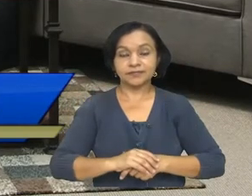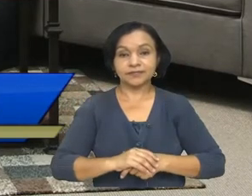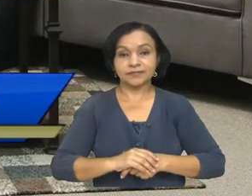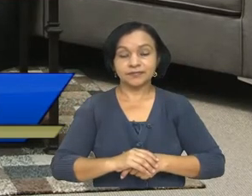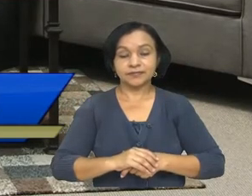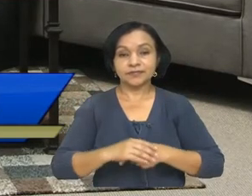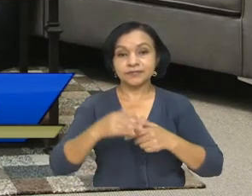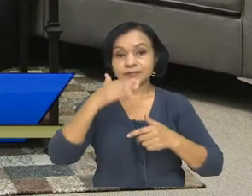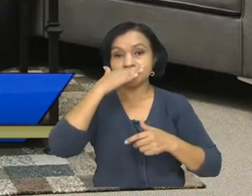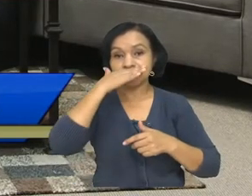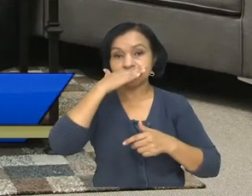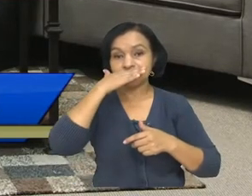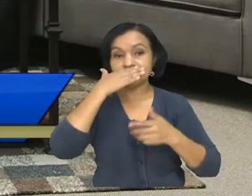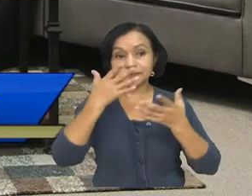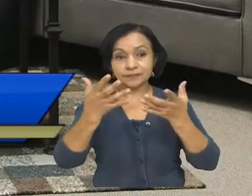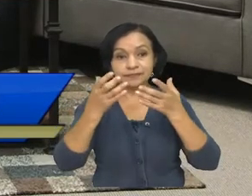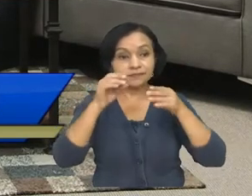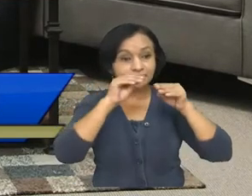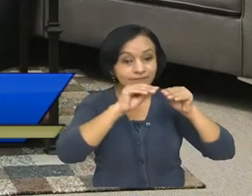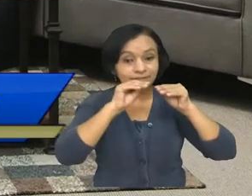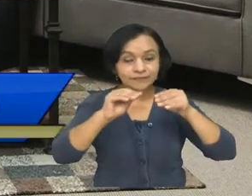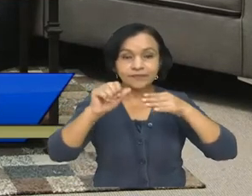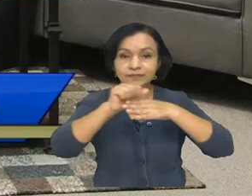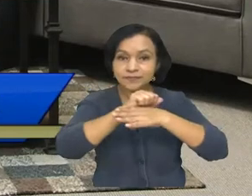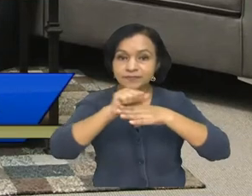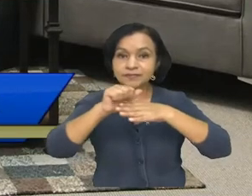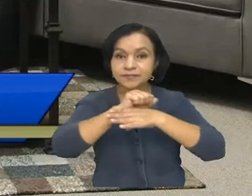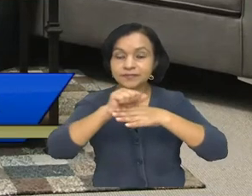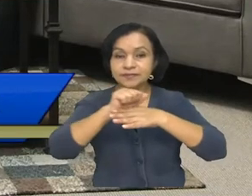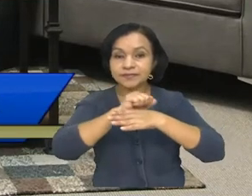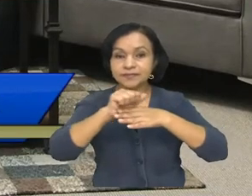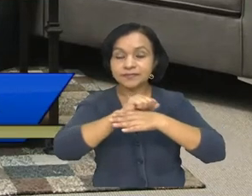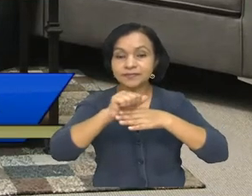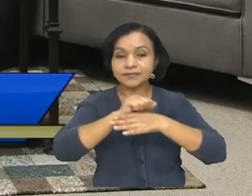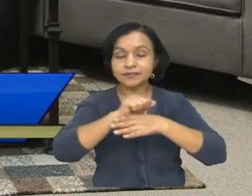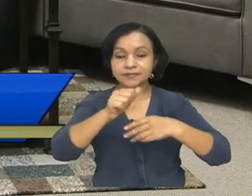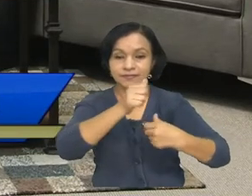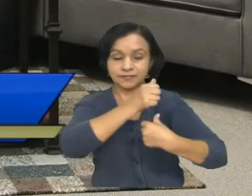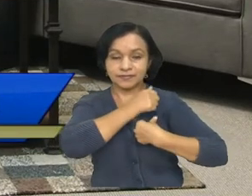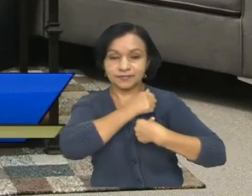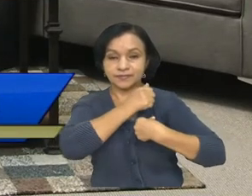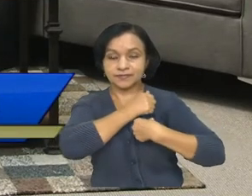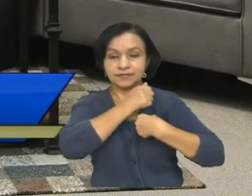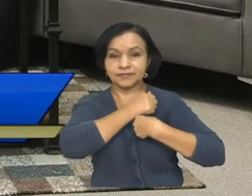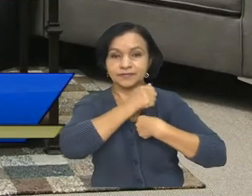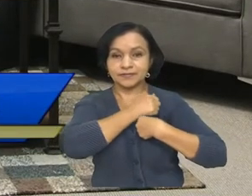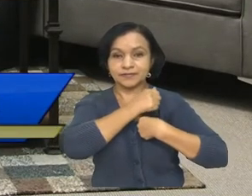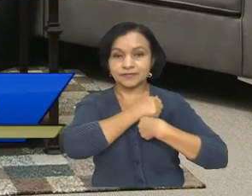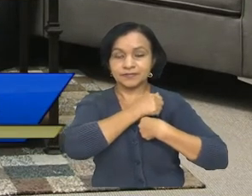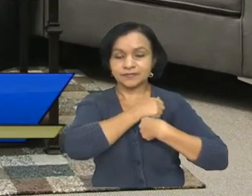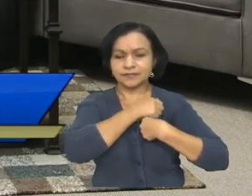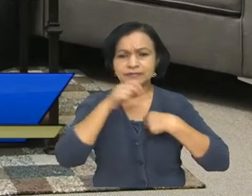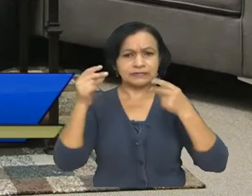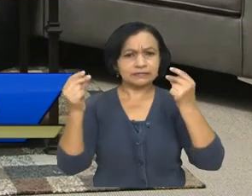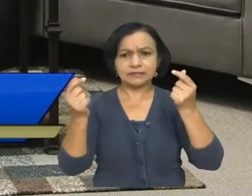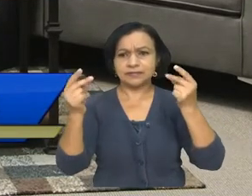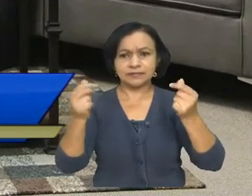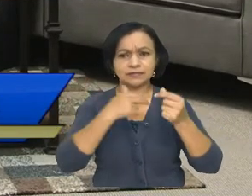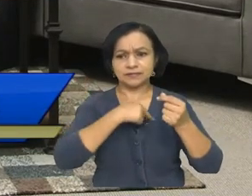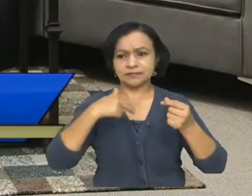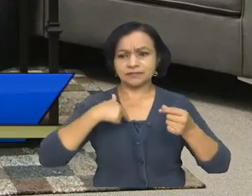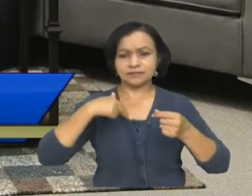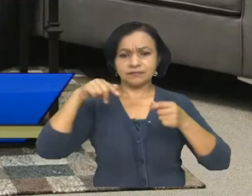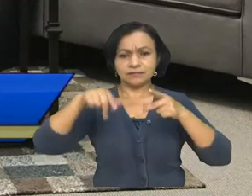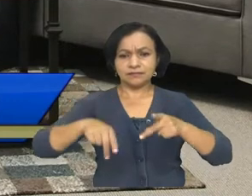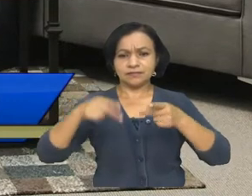la revolución prepararnos a nosotros. Que ya llegando a la Academia Militar nos pusieron activados para ser cadete,